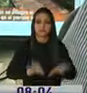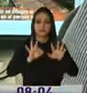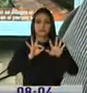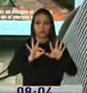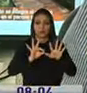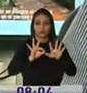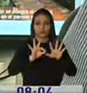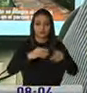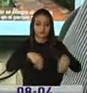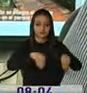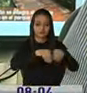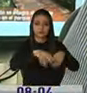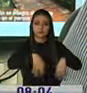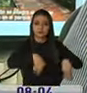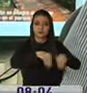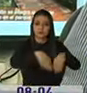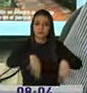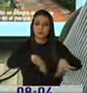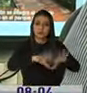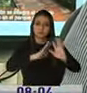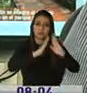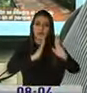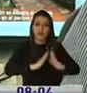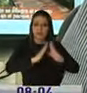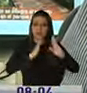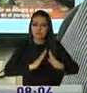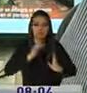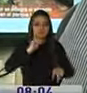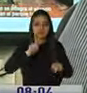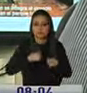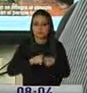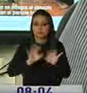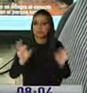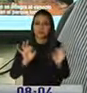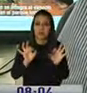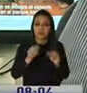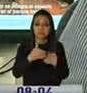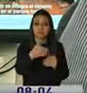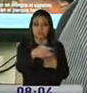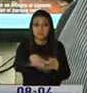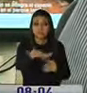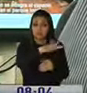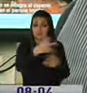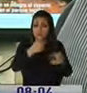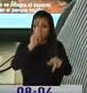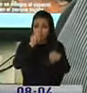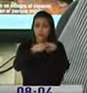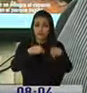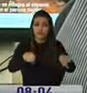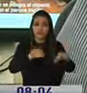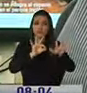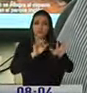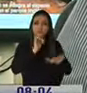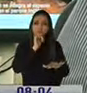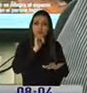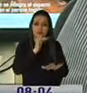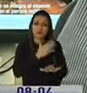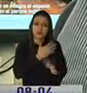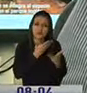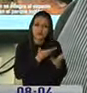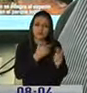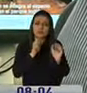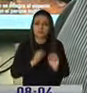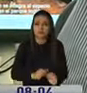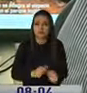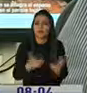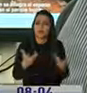predios los que no hemos llegado todavía a acuerdos, pero esperamos y todavía confiamos en que podamos